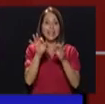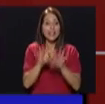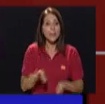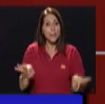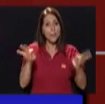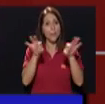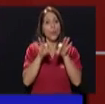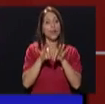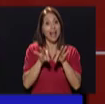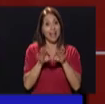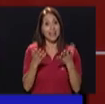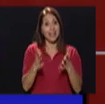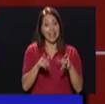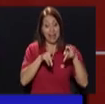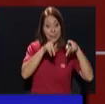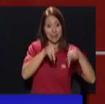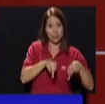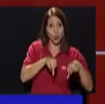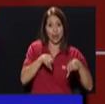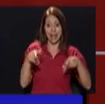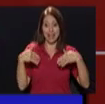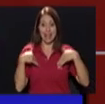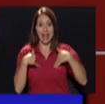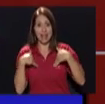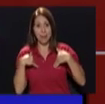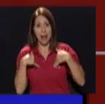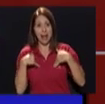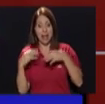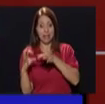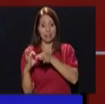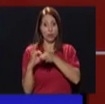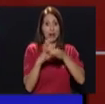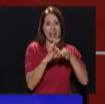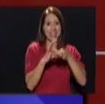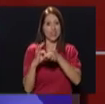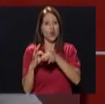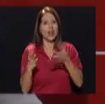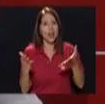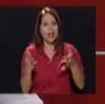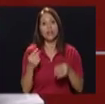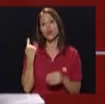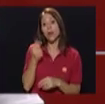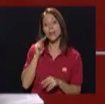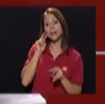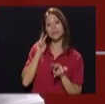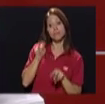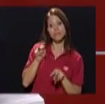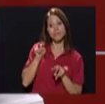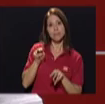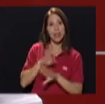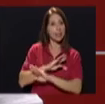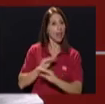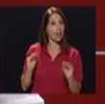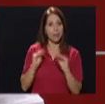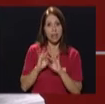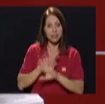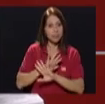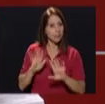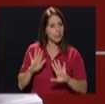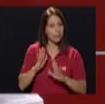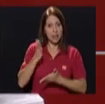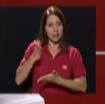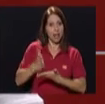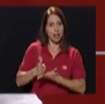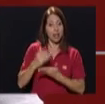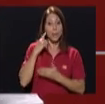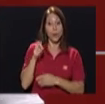que la relación que se dé entre la persona y el animal sea esa de observarlo, admirarlo, pero nada más eso,